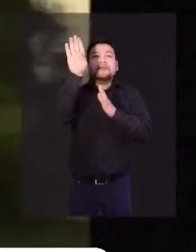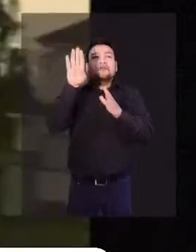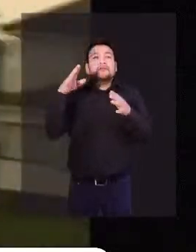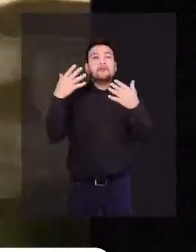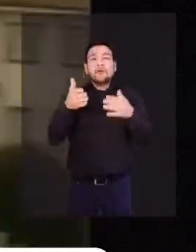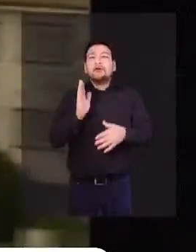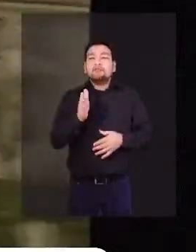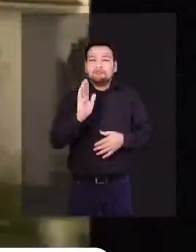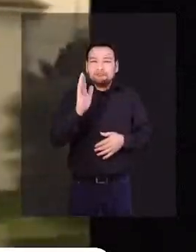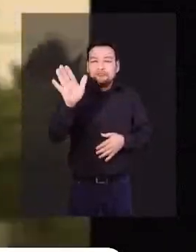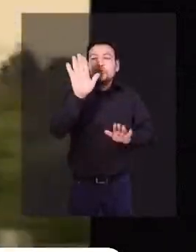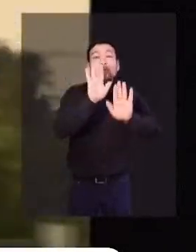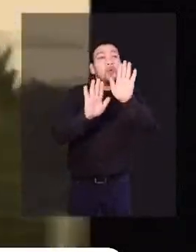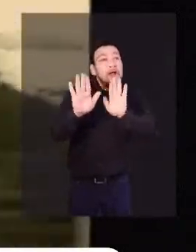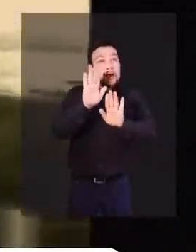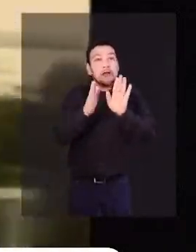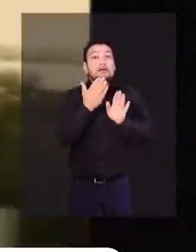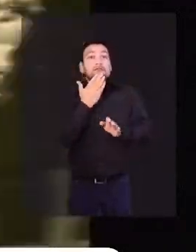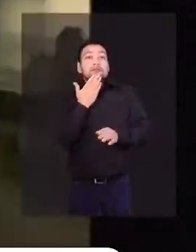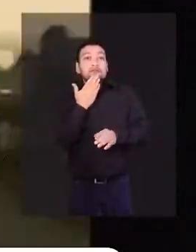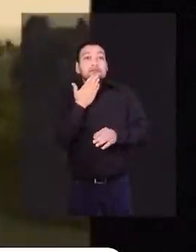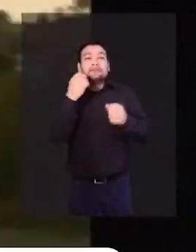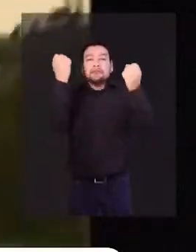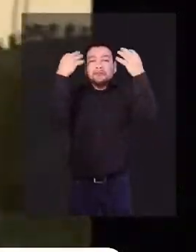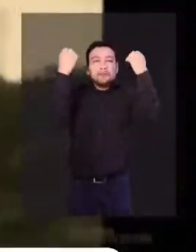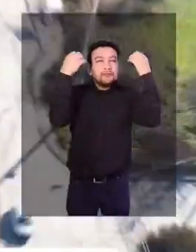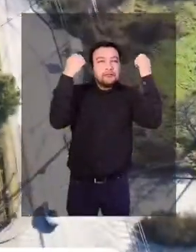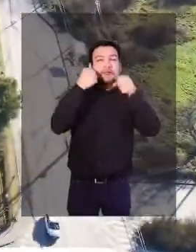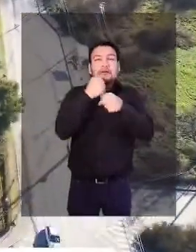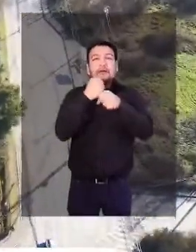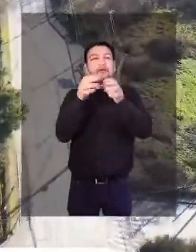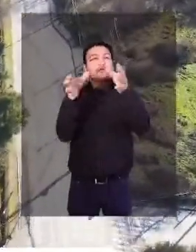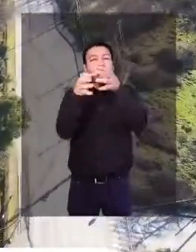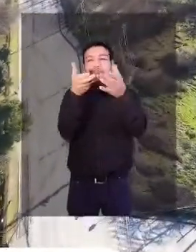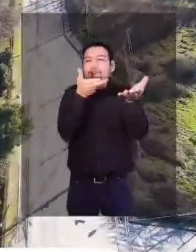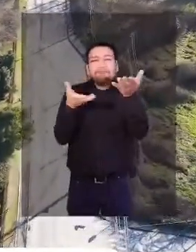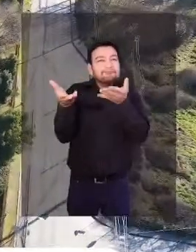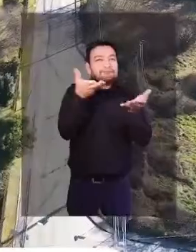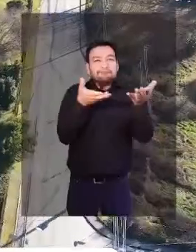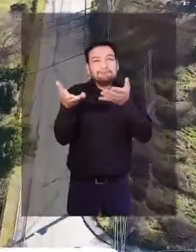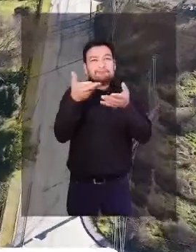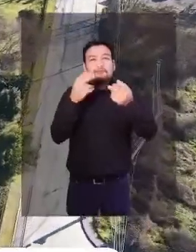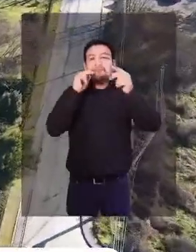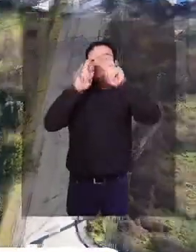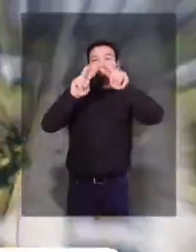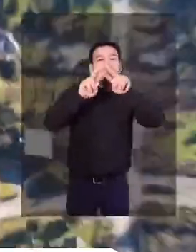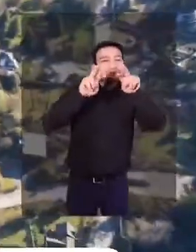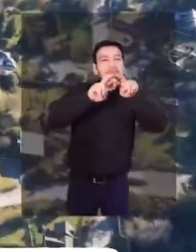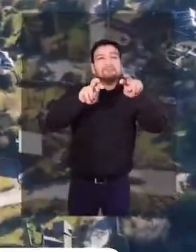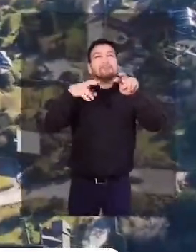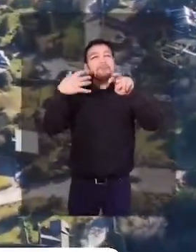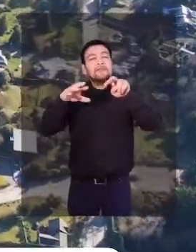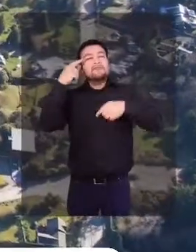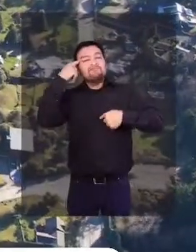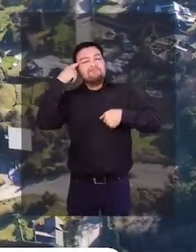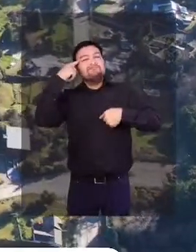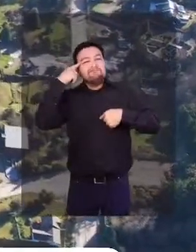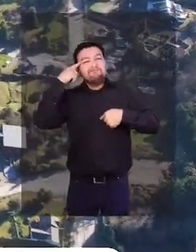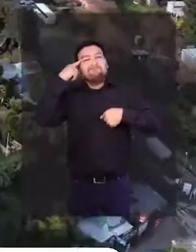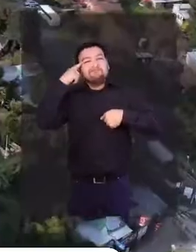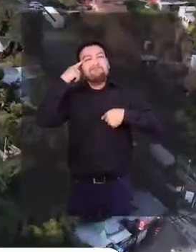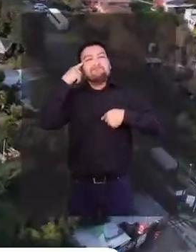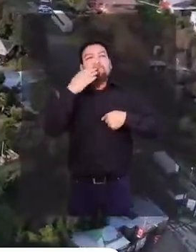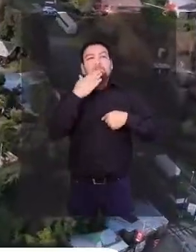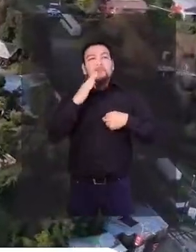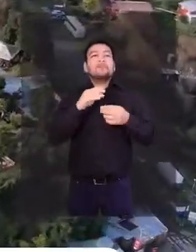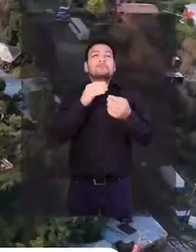puertas en Puerto Montt. Desde entonces, hemos crecido y evolucionado para convertirnos en la mejor opción de